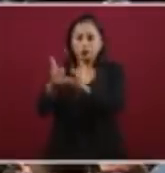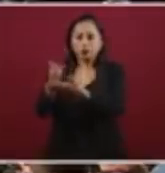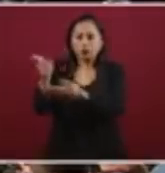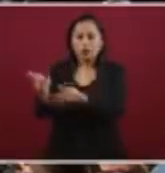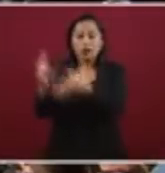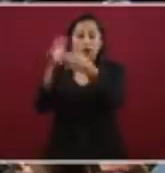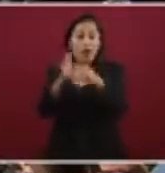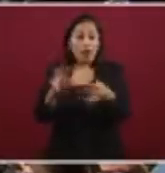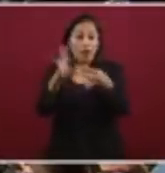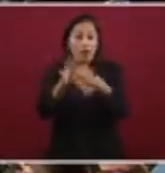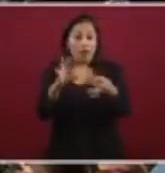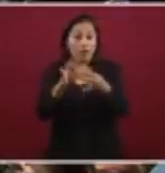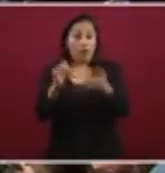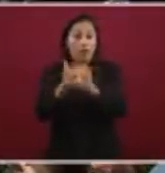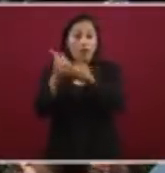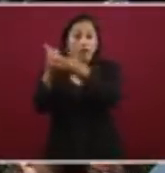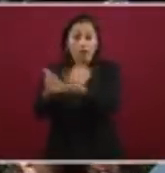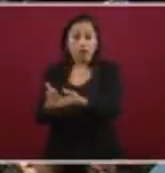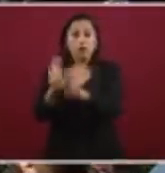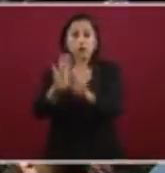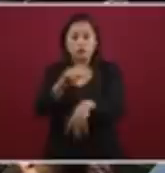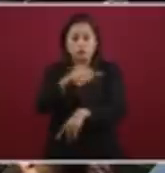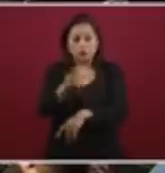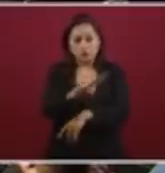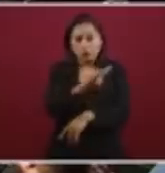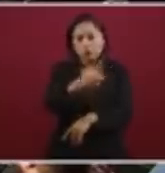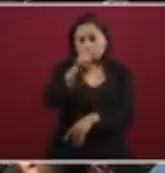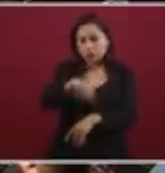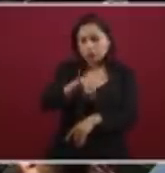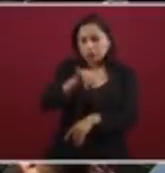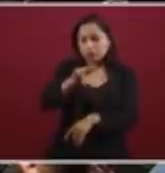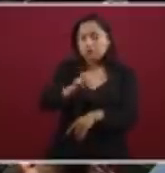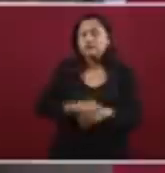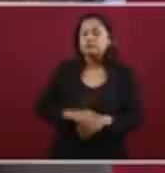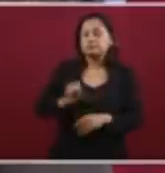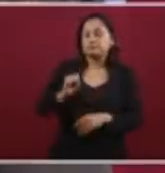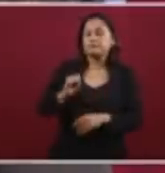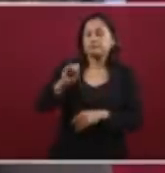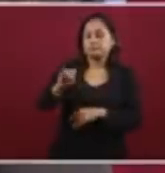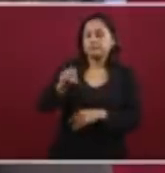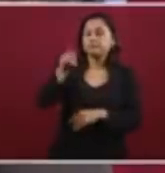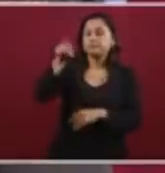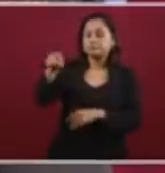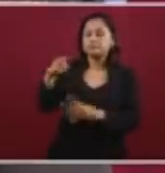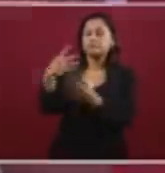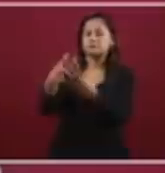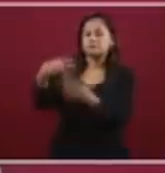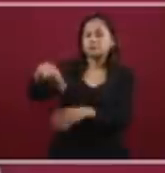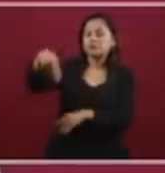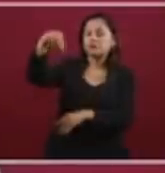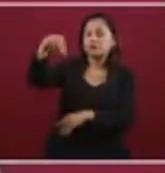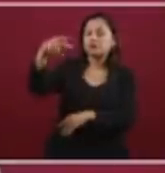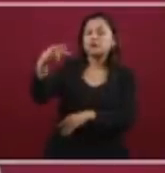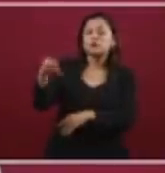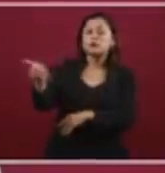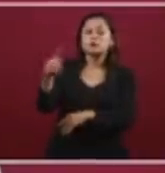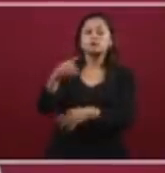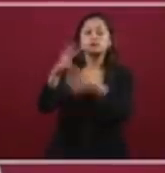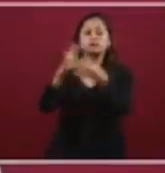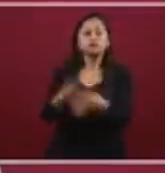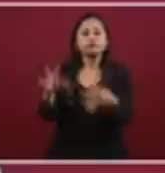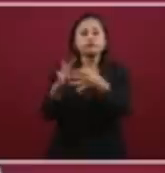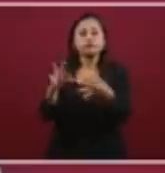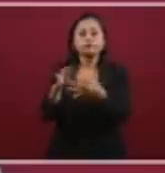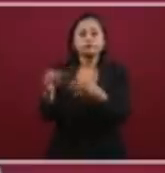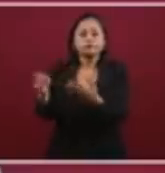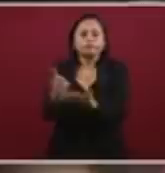esto es cierto buen recurso del norte sí y la información que proporcionó no obtuvo ningún resultado sobre la